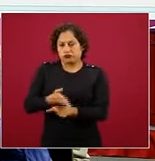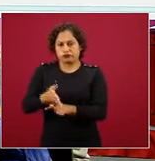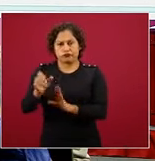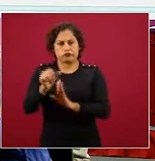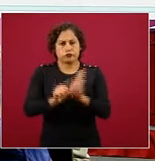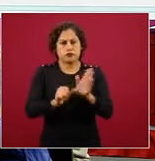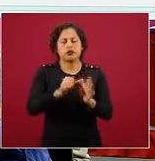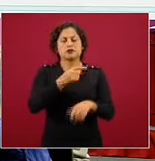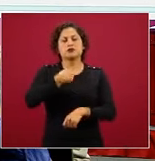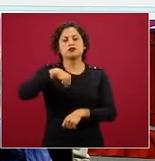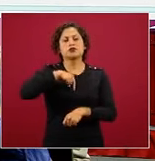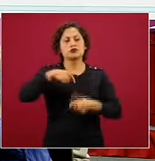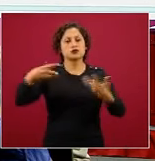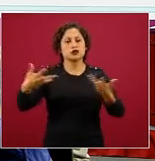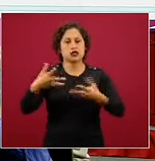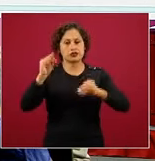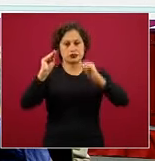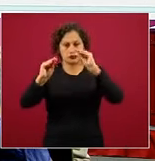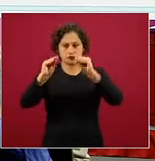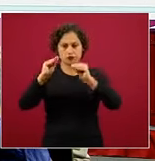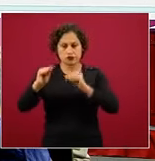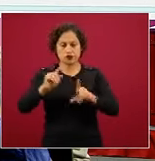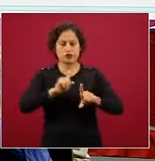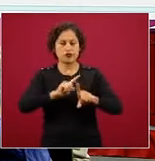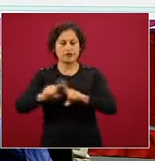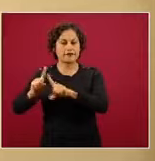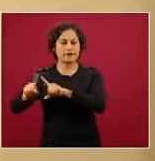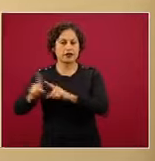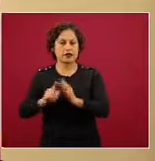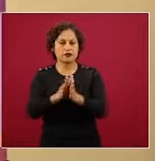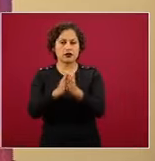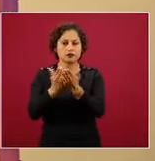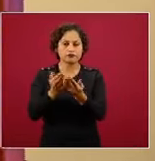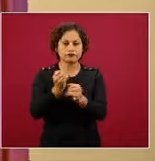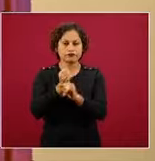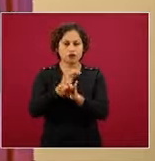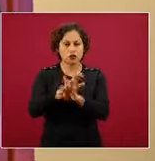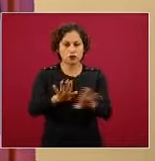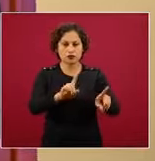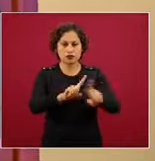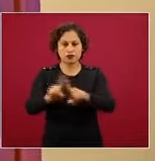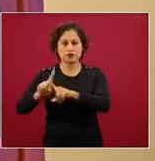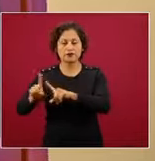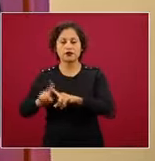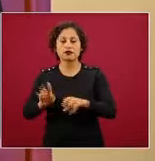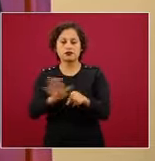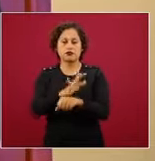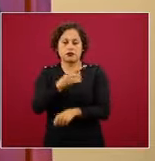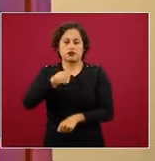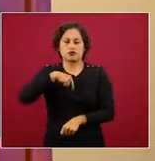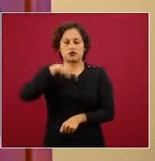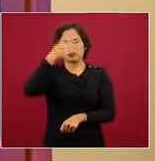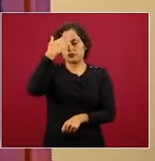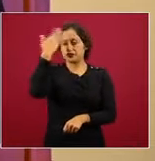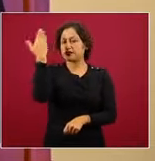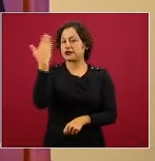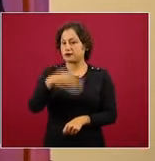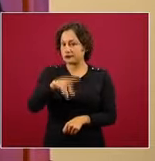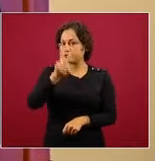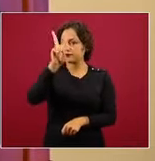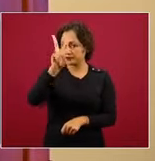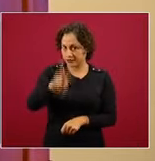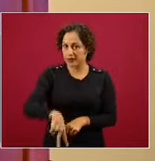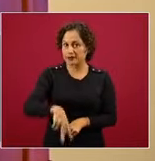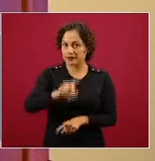una serie de documentos porque estamos conscientes de que en realidad el verdadero reto está en la población en